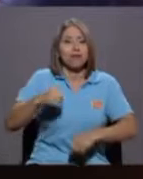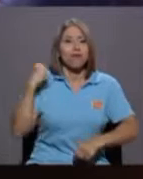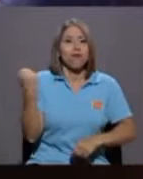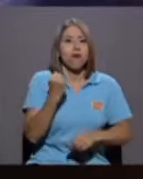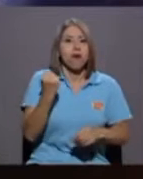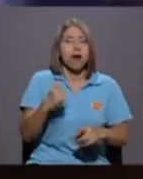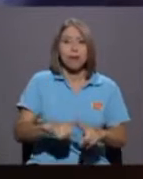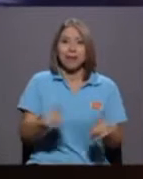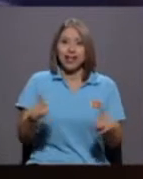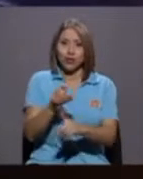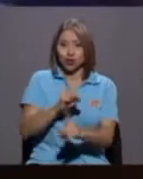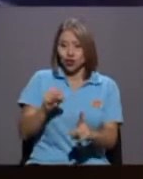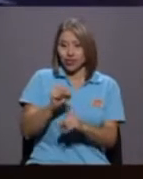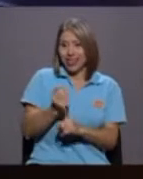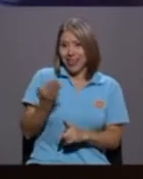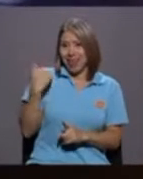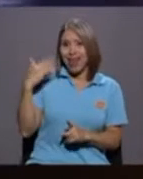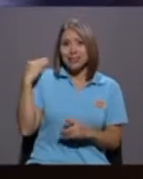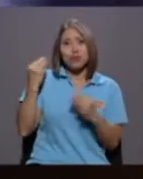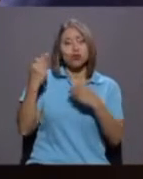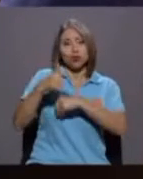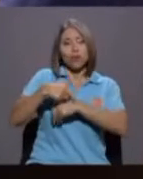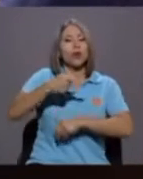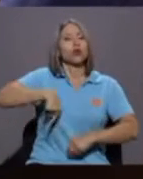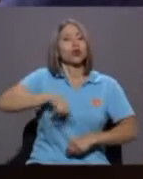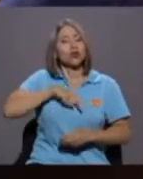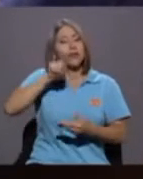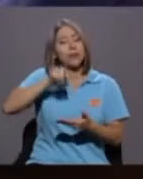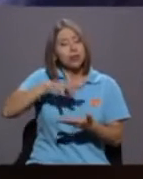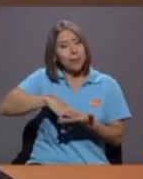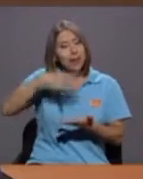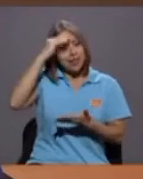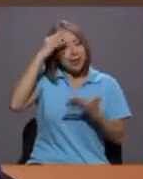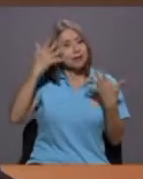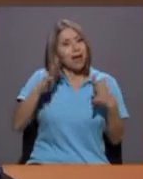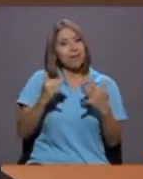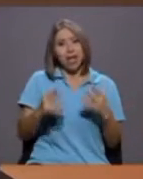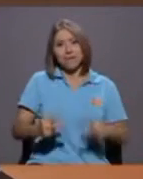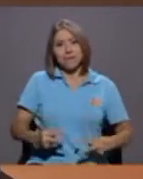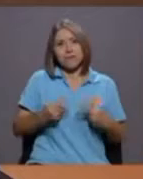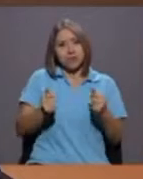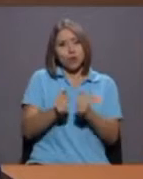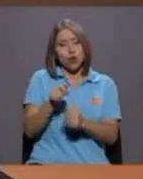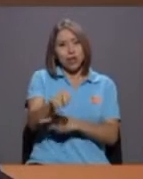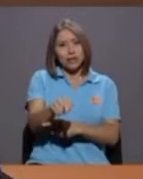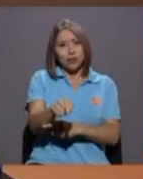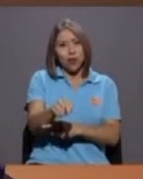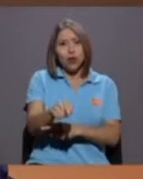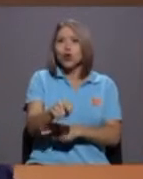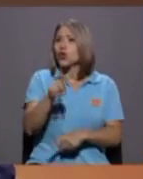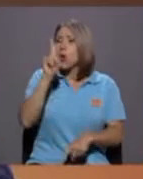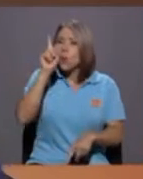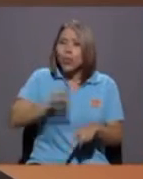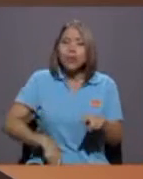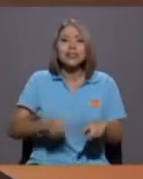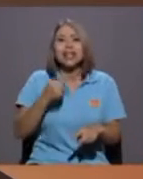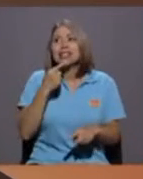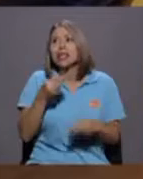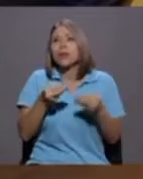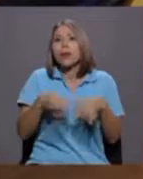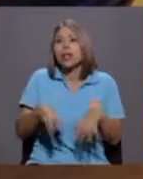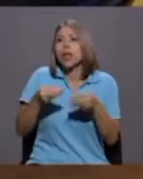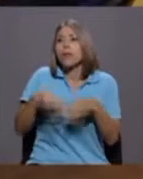tiempo debimos haber aprendido a vivir con esto y no debería estarse generando pérdidas producto de eventos del